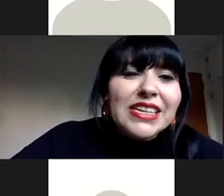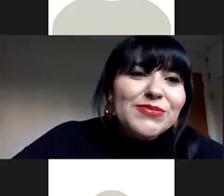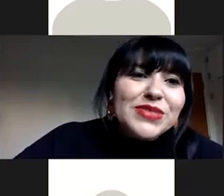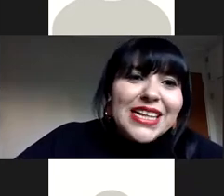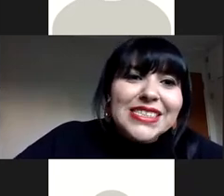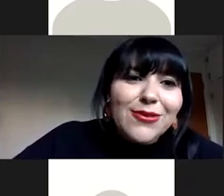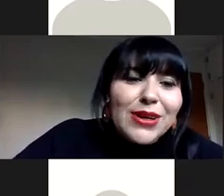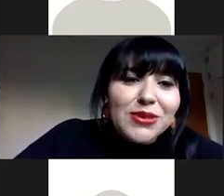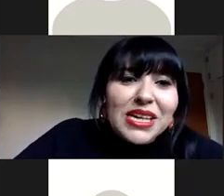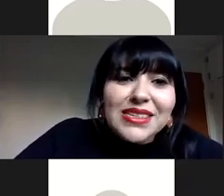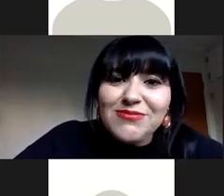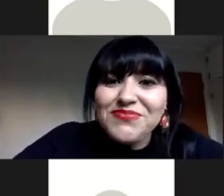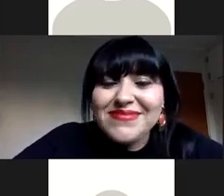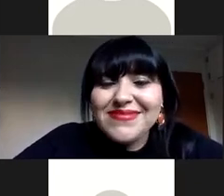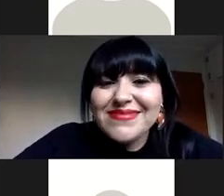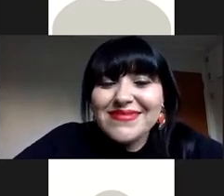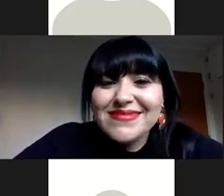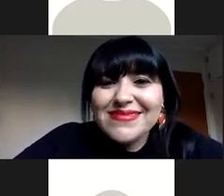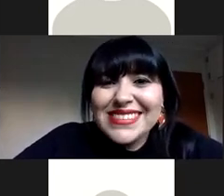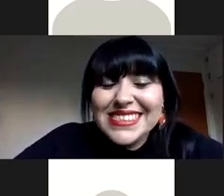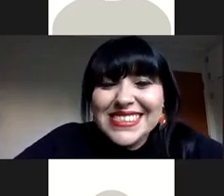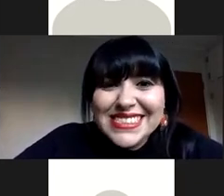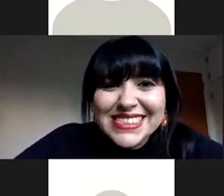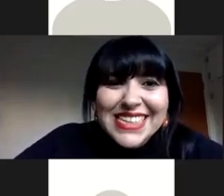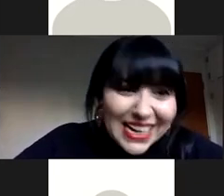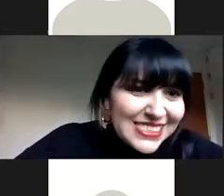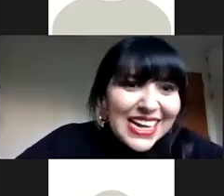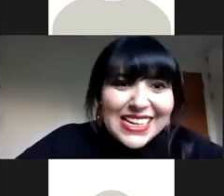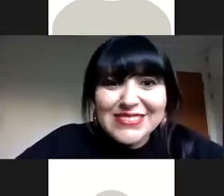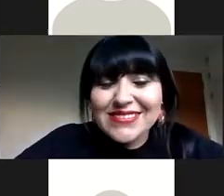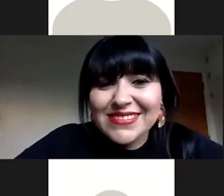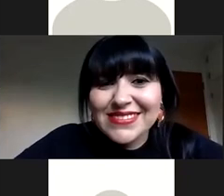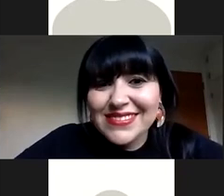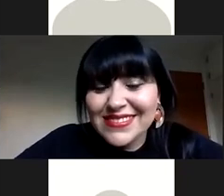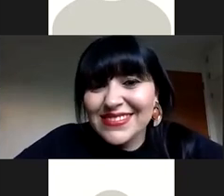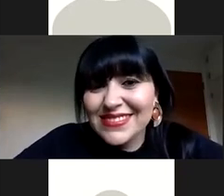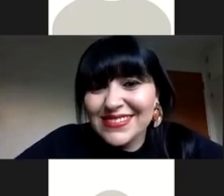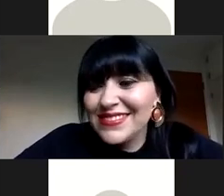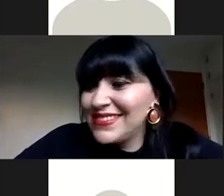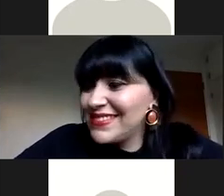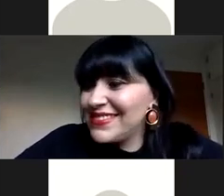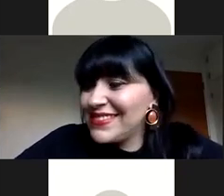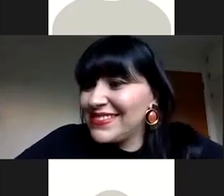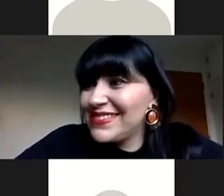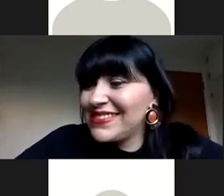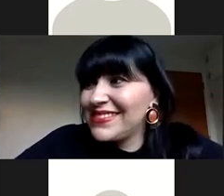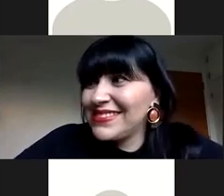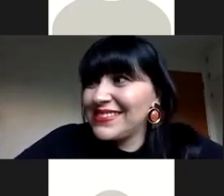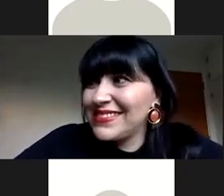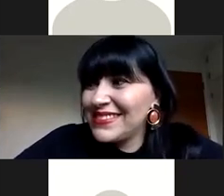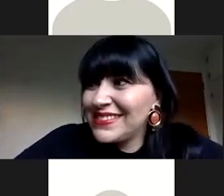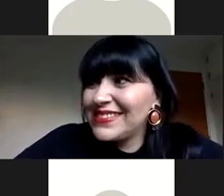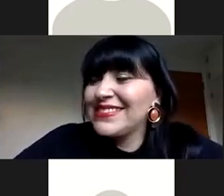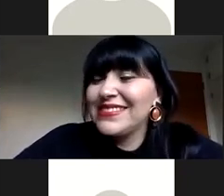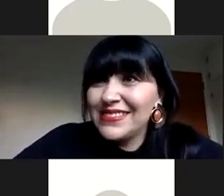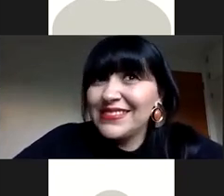A ver, si alguien se recuerda por ahí. Sí, te empiezo a contar, Carolina. Ya, dale. Mira, dice, Keiber nos dice, ¿habrá